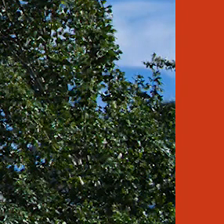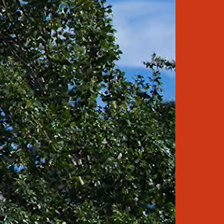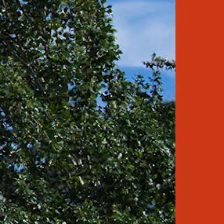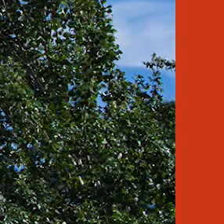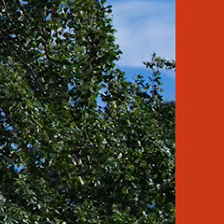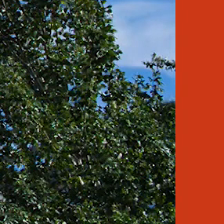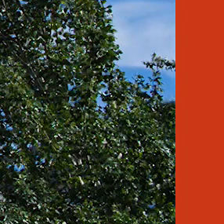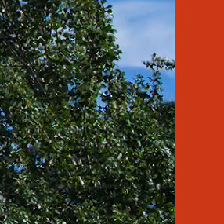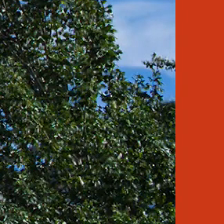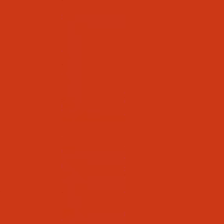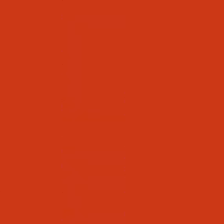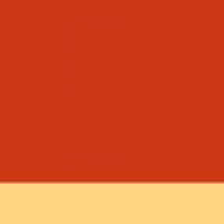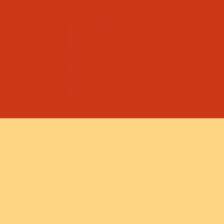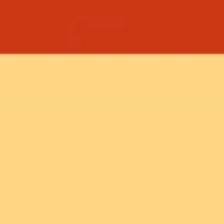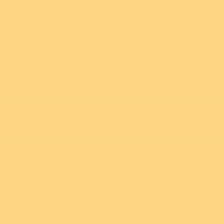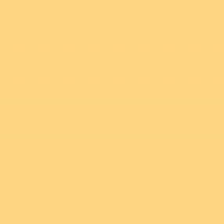mercado de